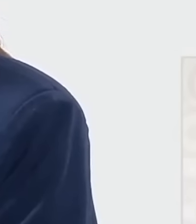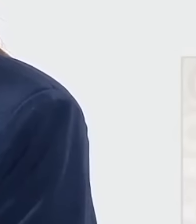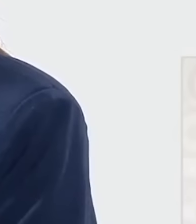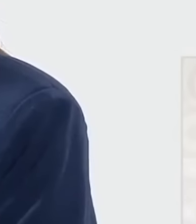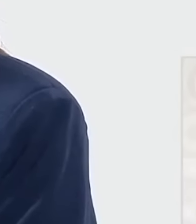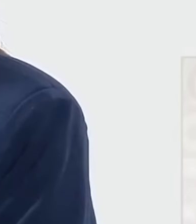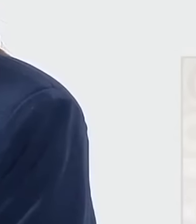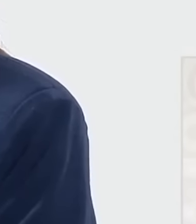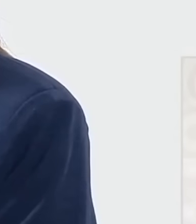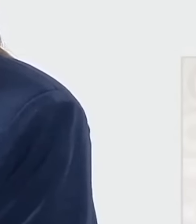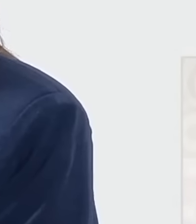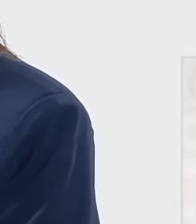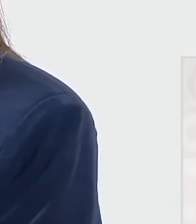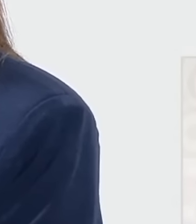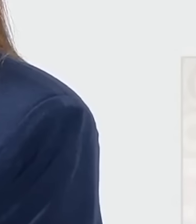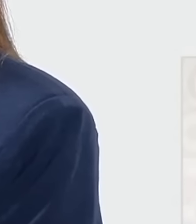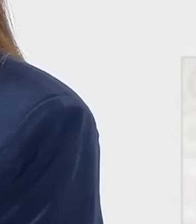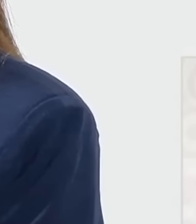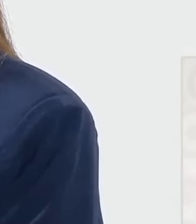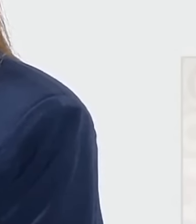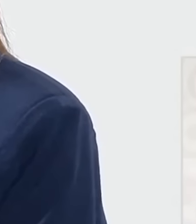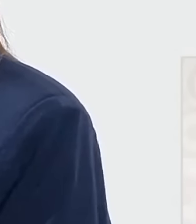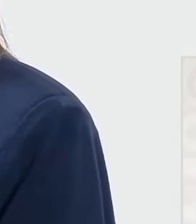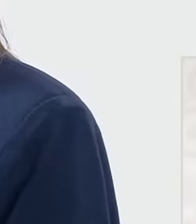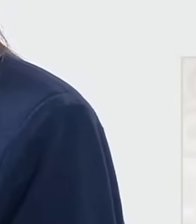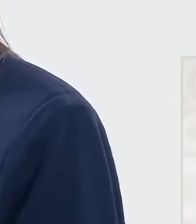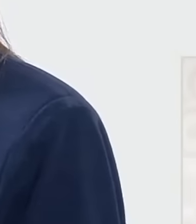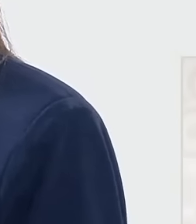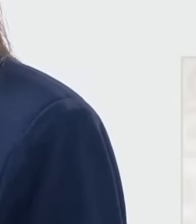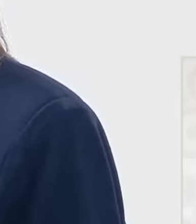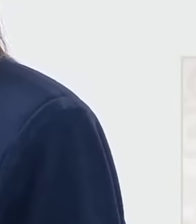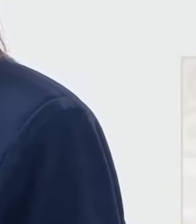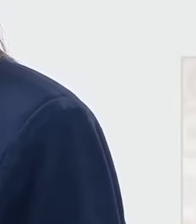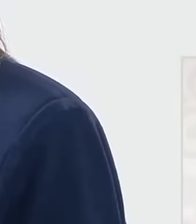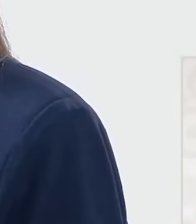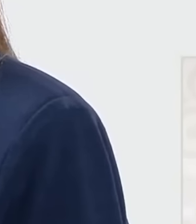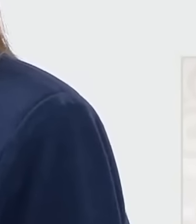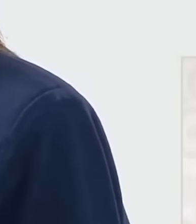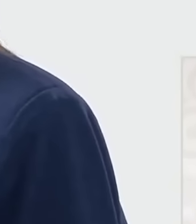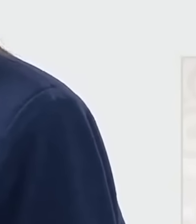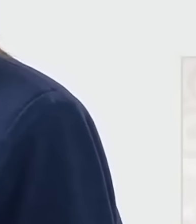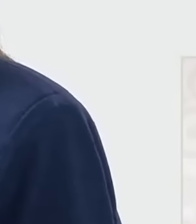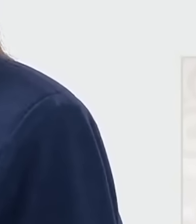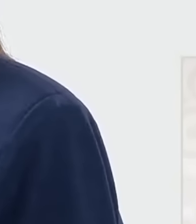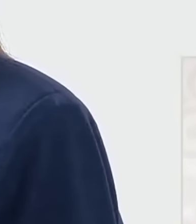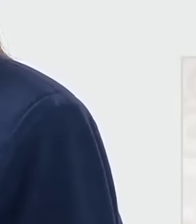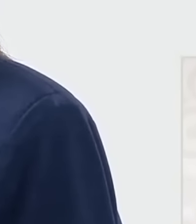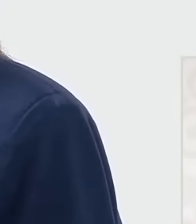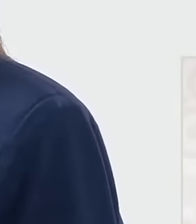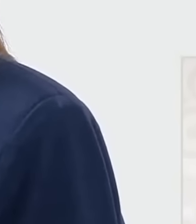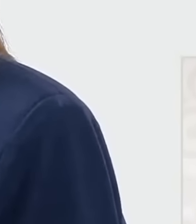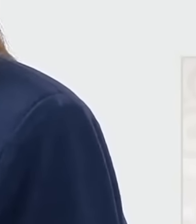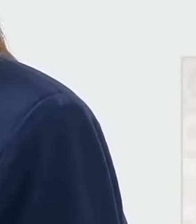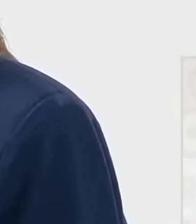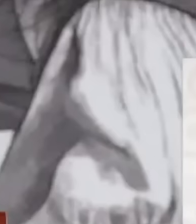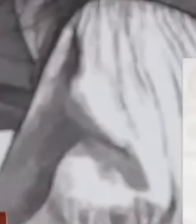la mandataria fue contundente al rechazar que las ofensas e insultos lanzados en su contra la debiliten. ¿Creen que nos